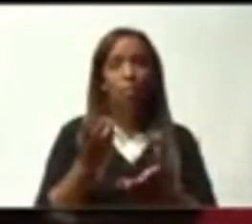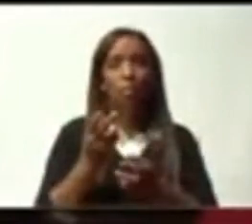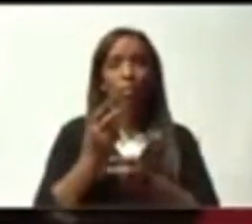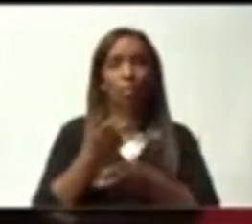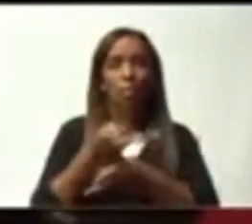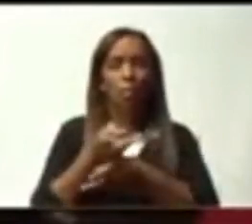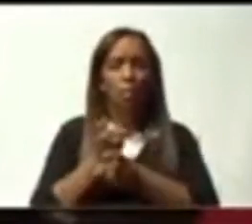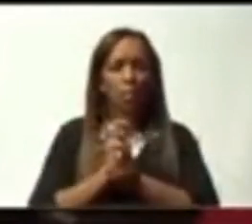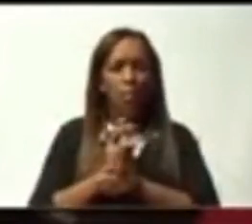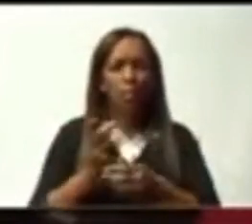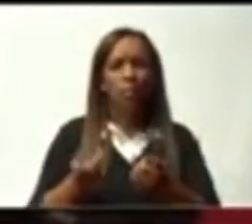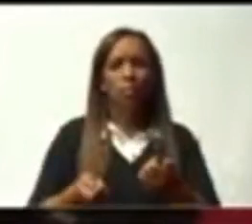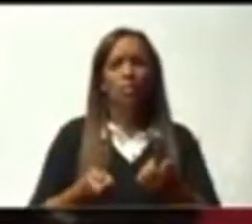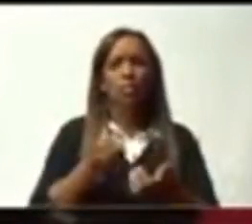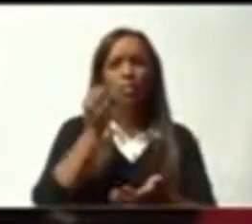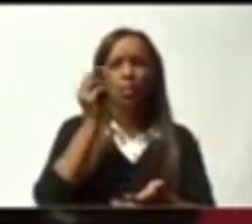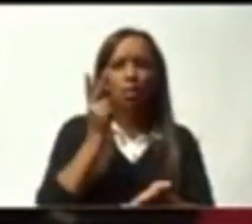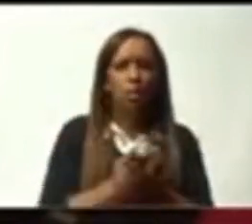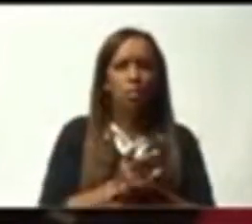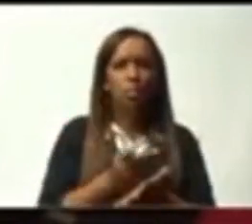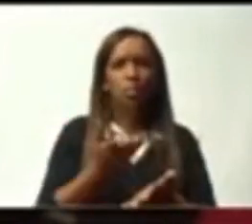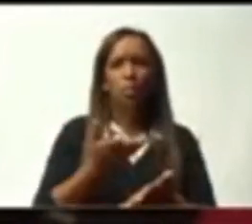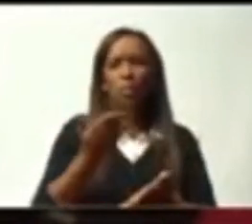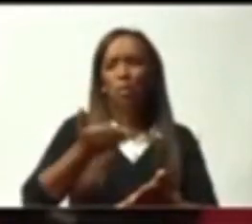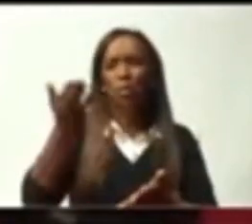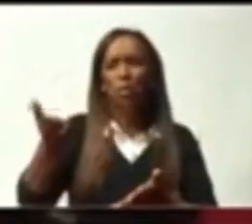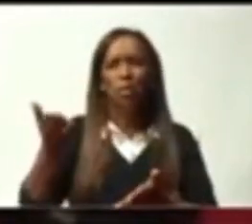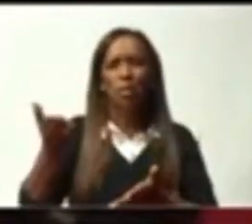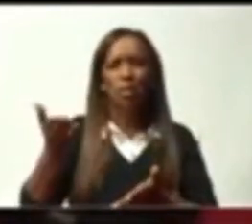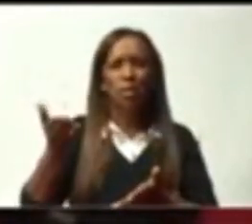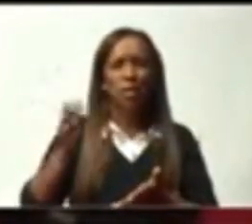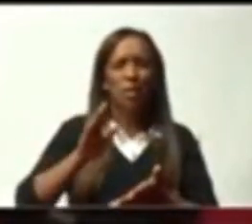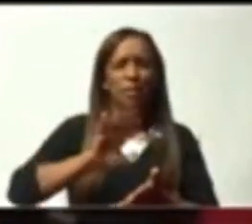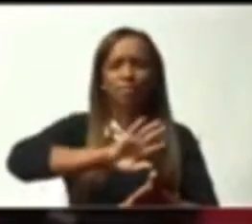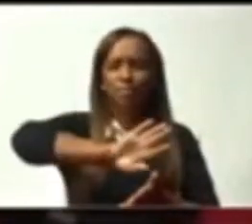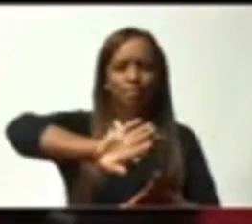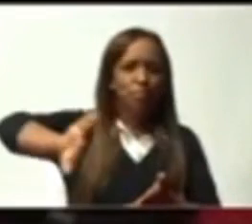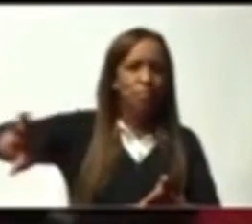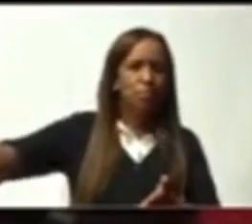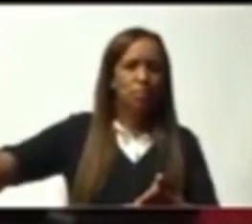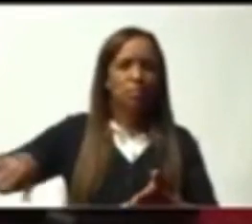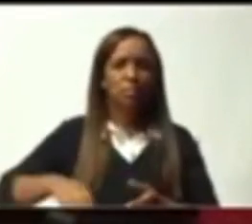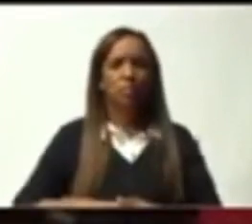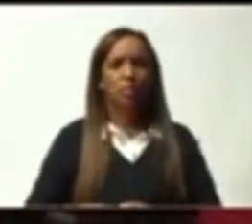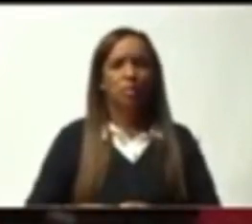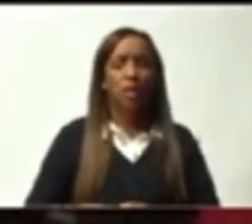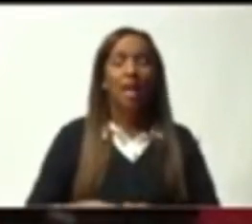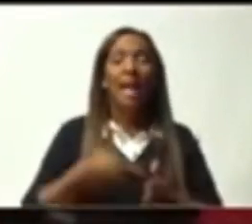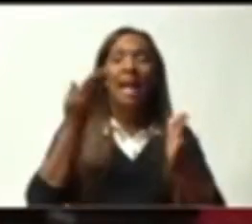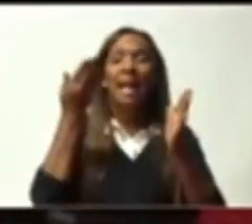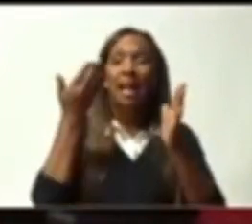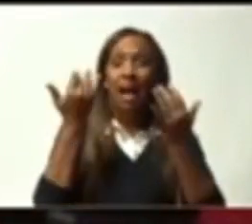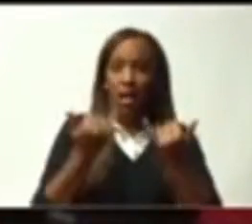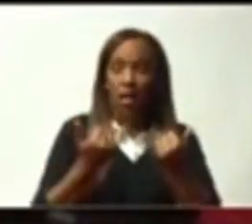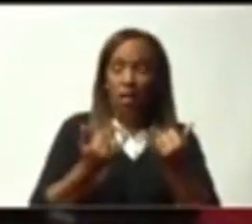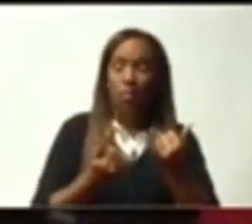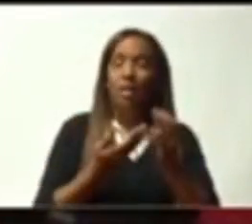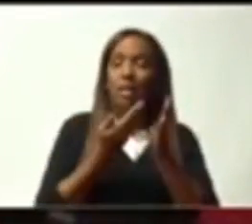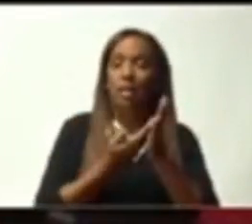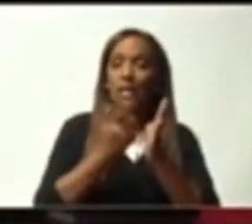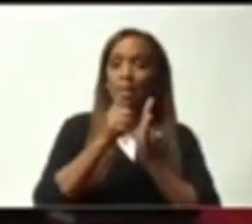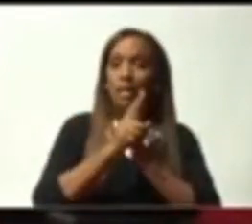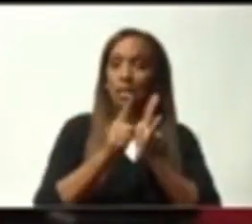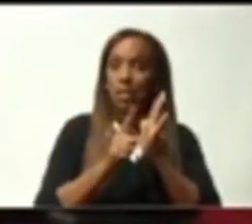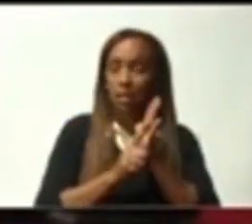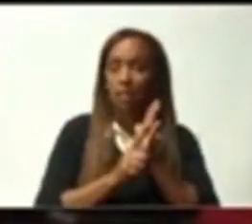esta, son leyes que deben de unificarnos como legisladores. Y si un tema